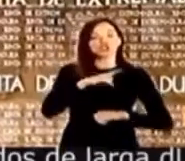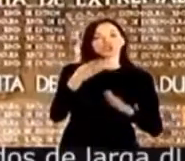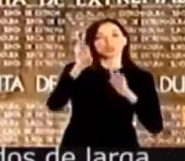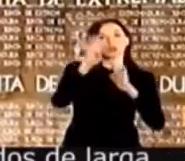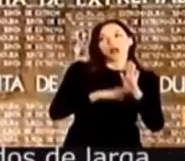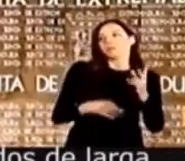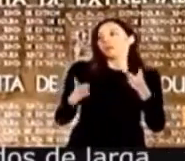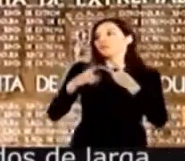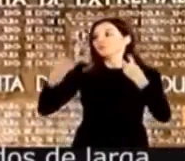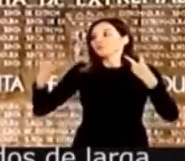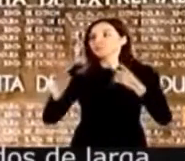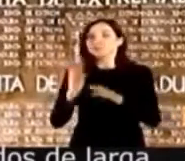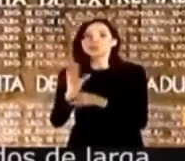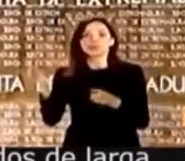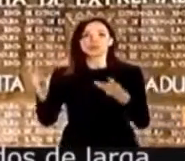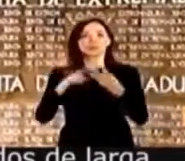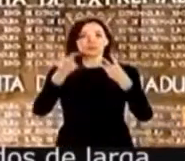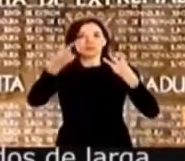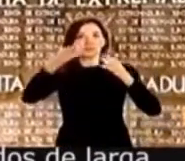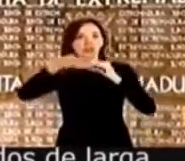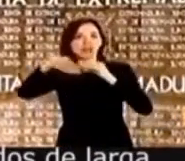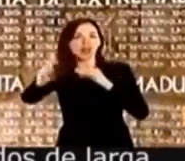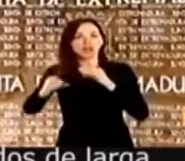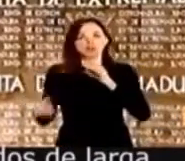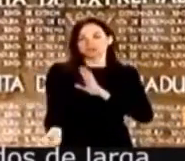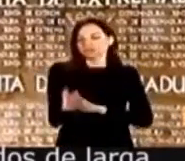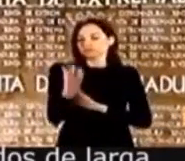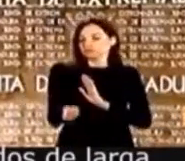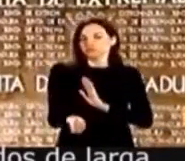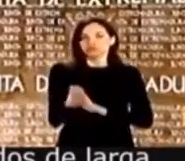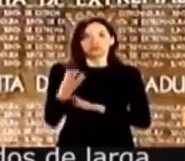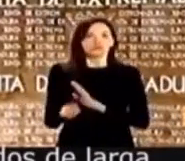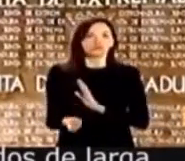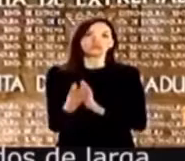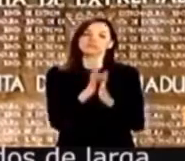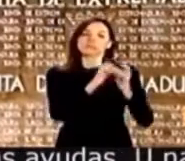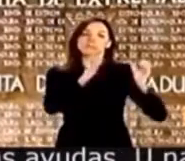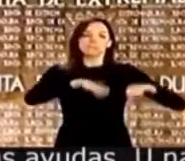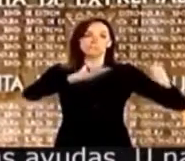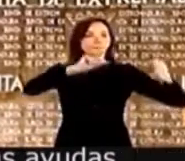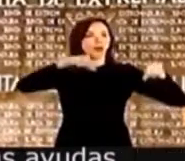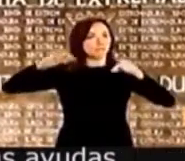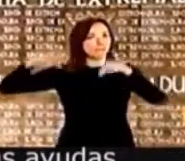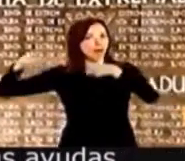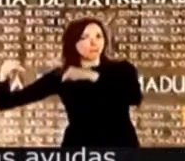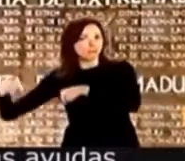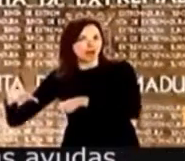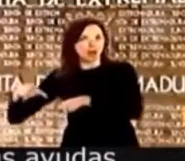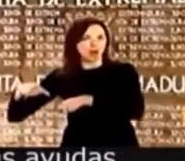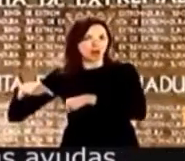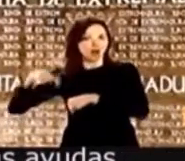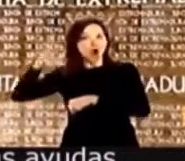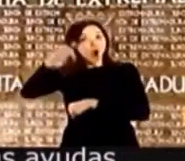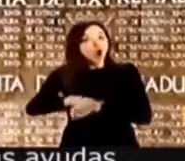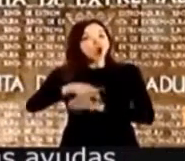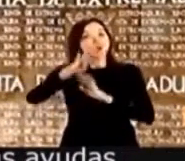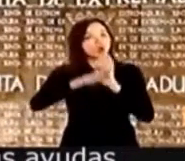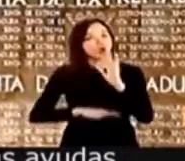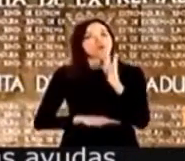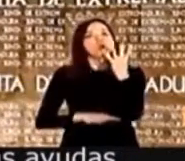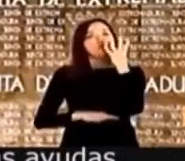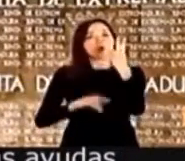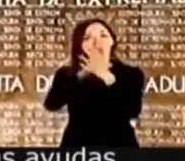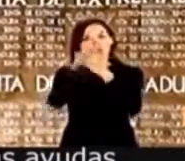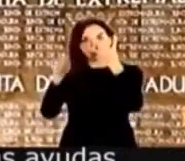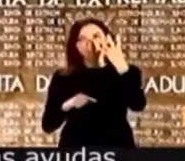cuántos programas hemos concertado y hemos cerrado con los agentes sociales y económicos. Esos son los cuatro que traemos hoy. Hoy